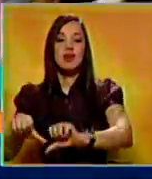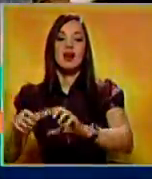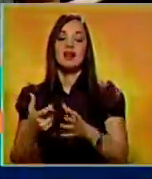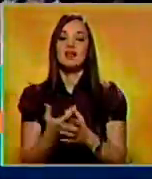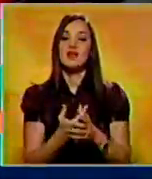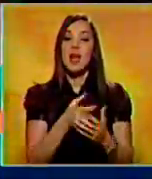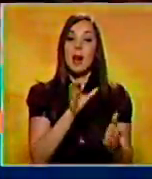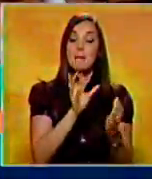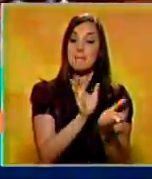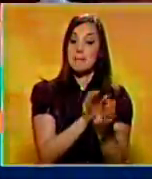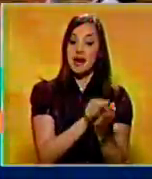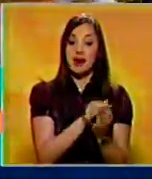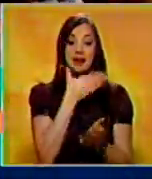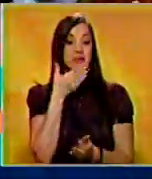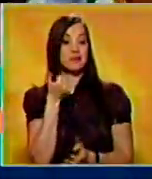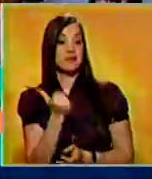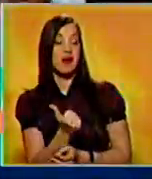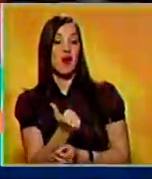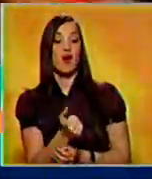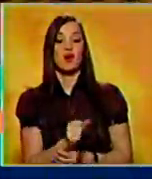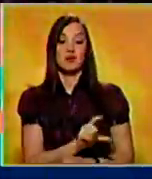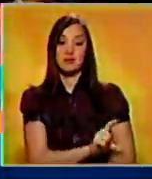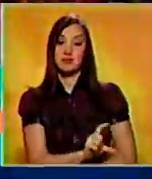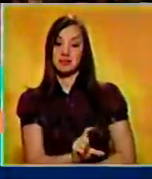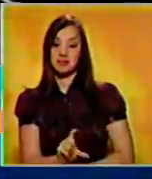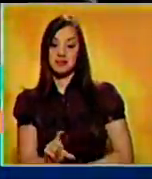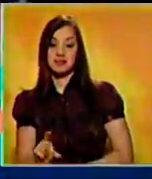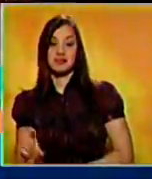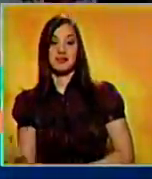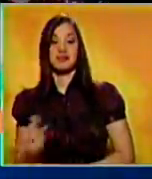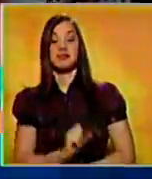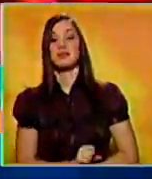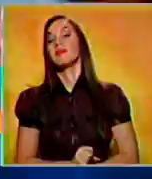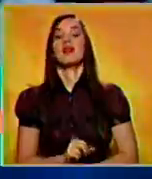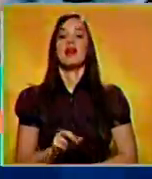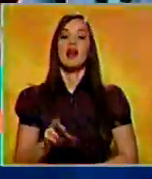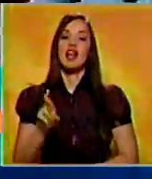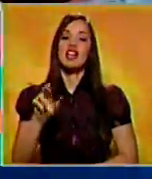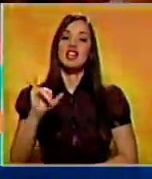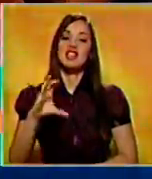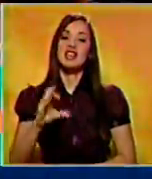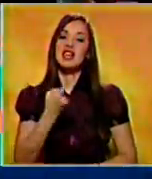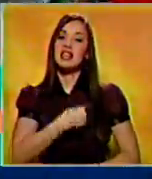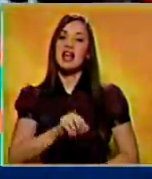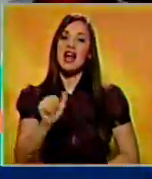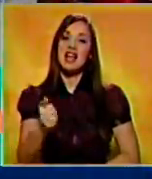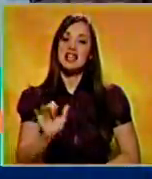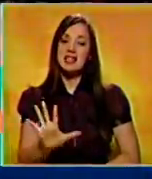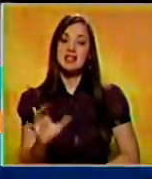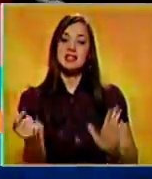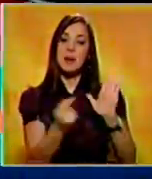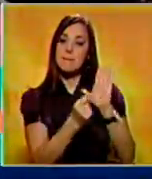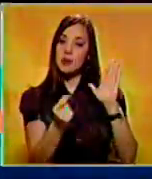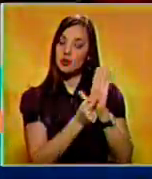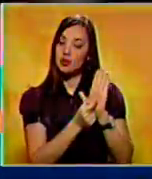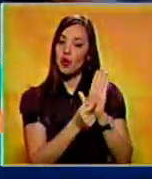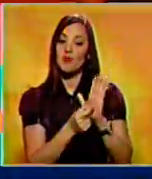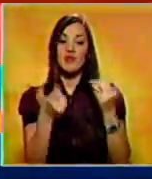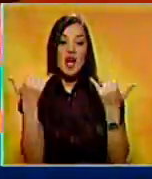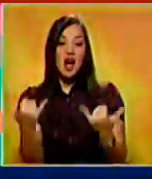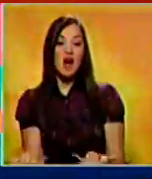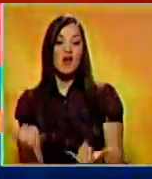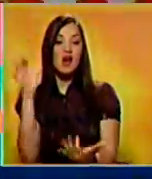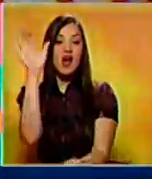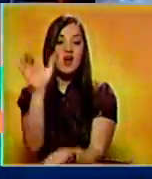batirlo 81-72. Por la tribu, Richard Lugo fue el más destacado con 15 puntos y 11 rebotes, mientras que por los audios,